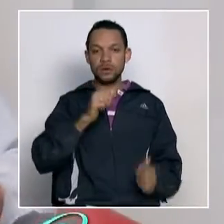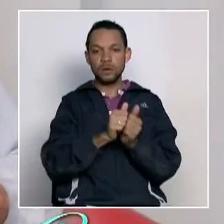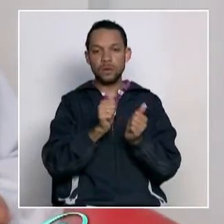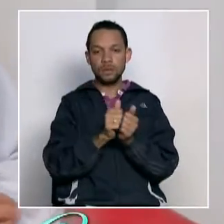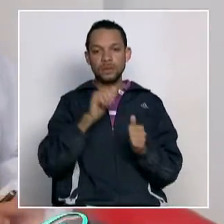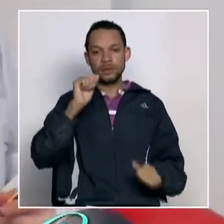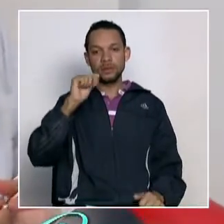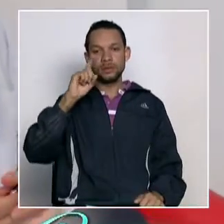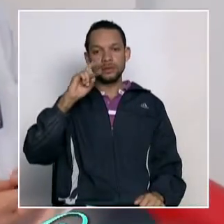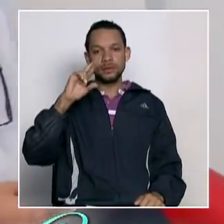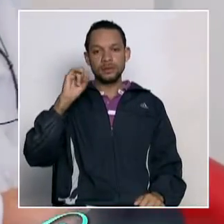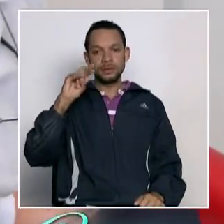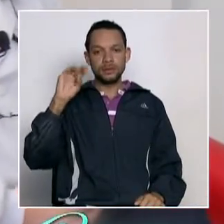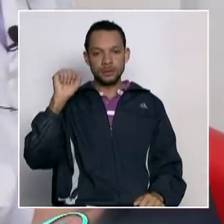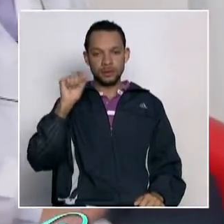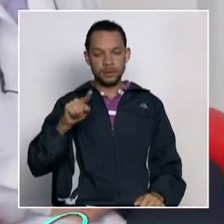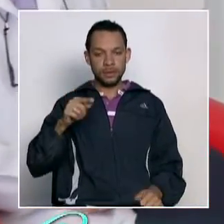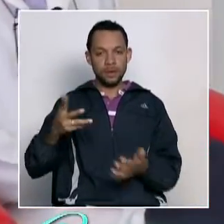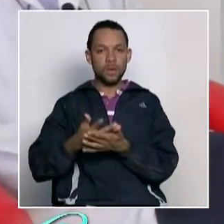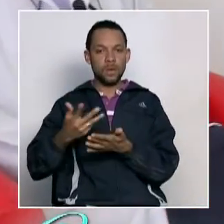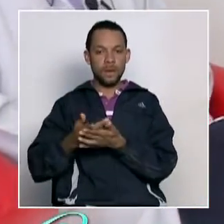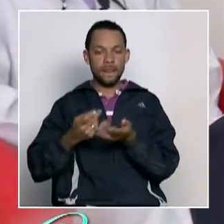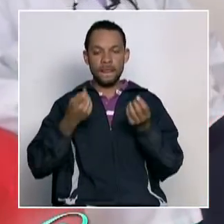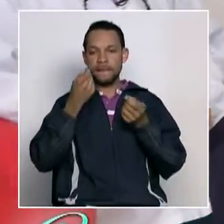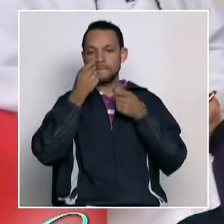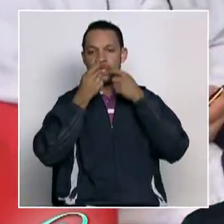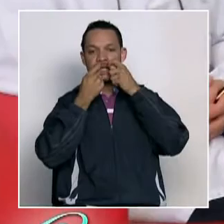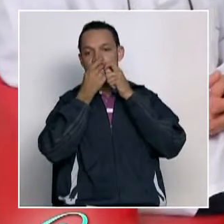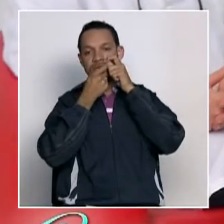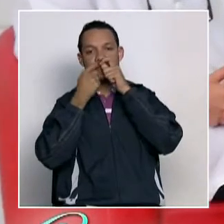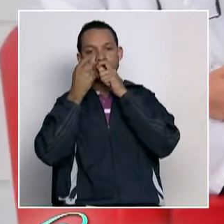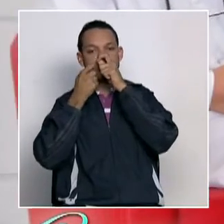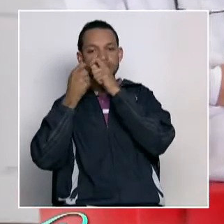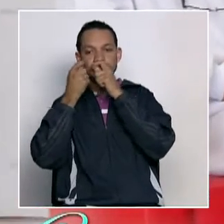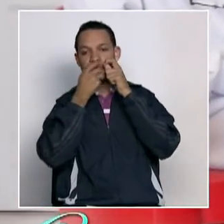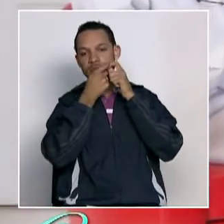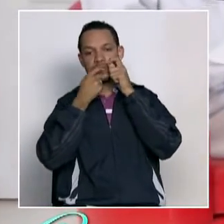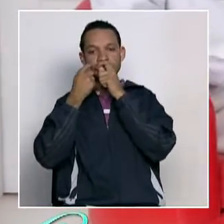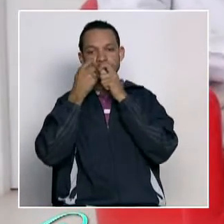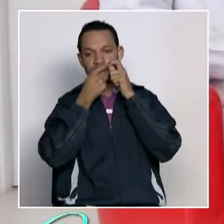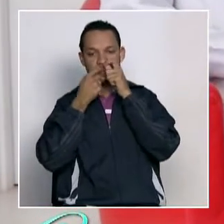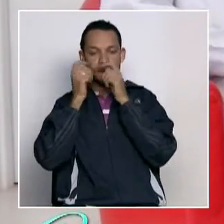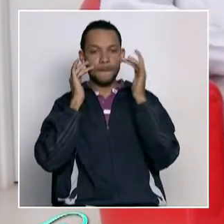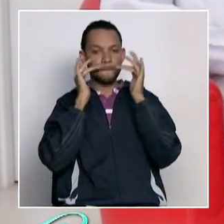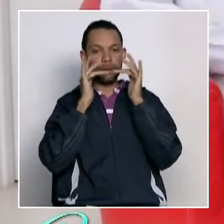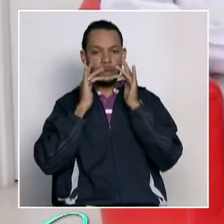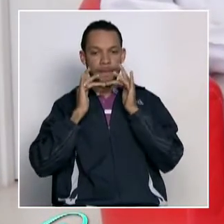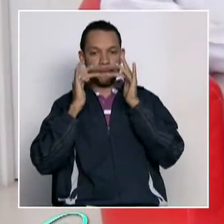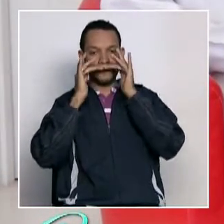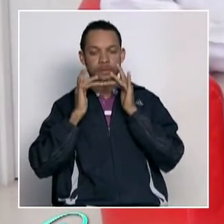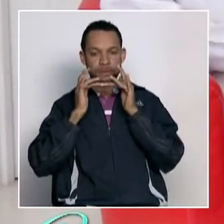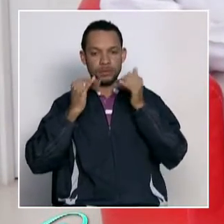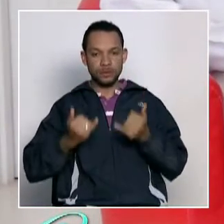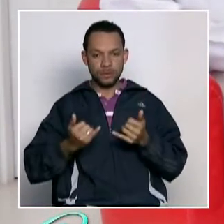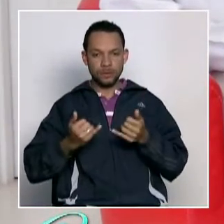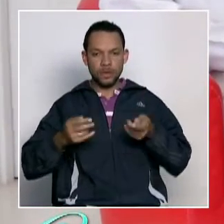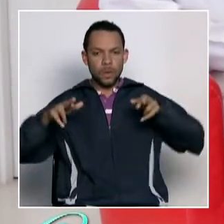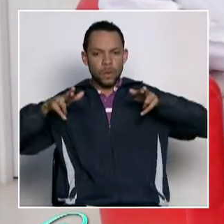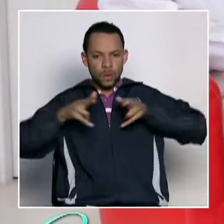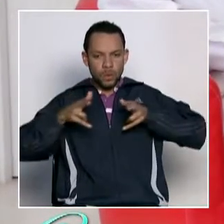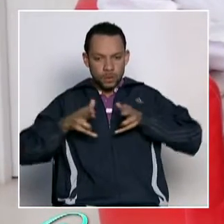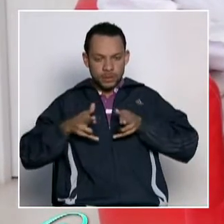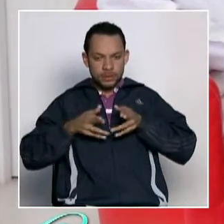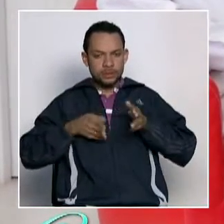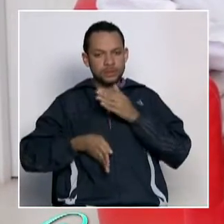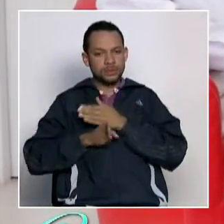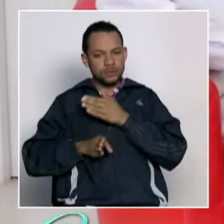nos acompaña, es nuestra asesora en esta parte de la odontología de nuestro parque médico. Hagamos un breve resumen de este